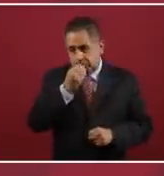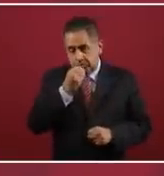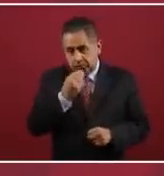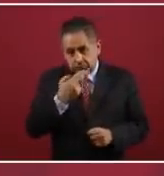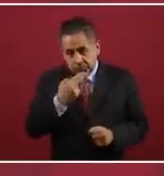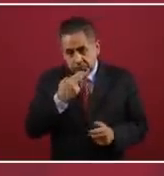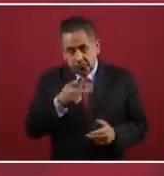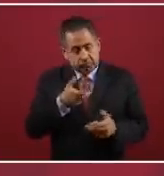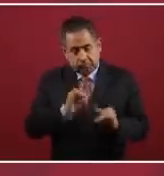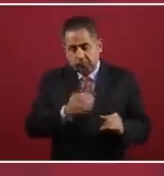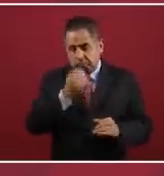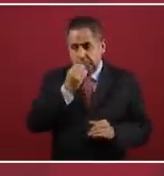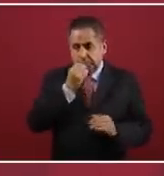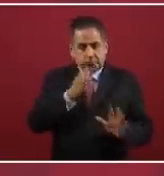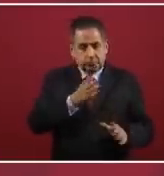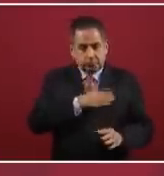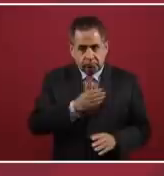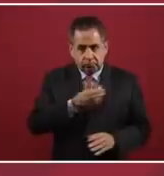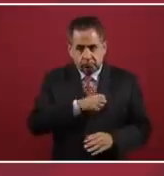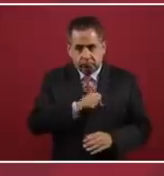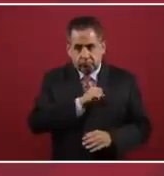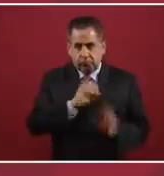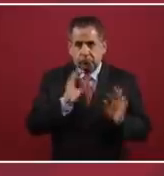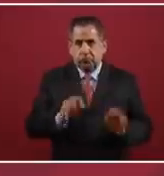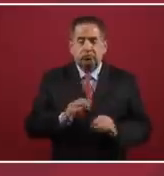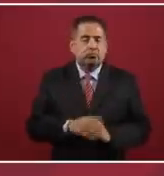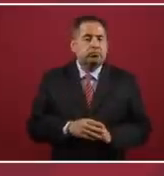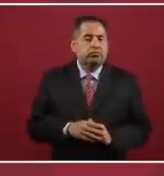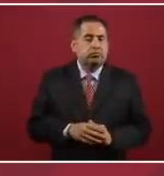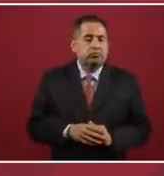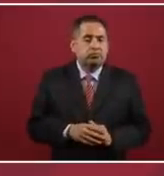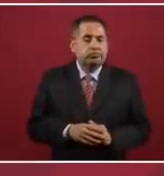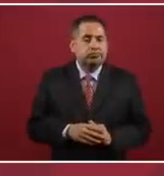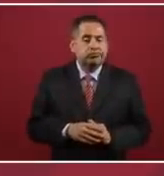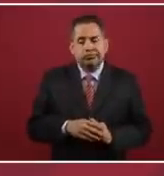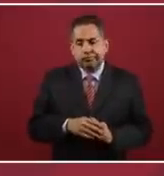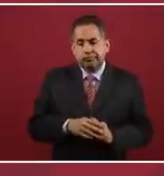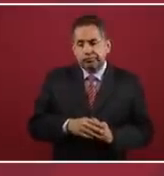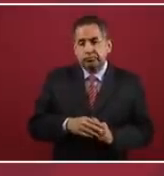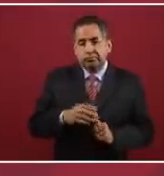que es parte de la alimentación y que se ha venido sustituyendo